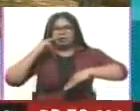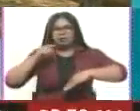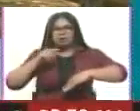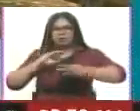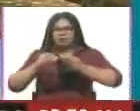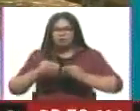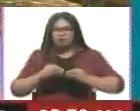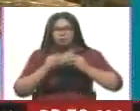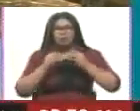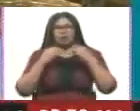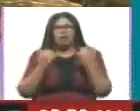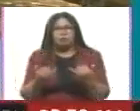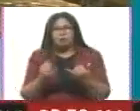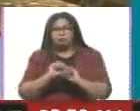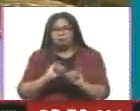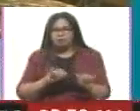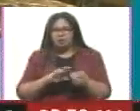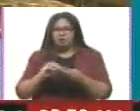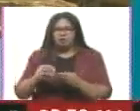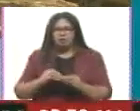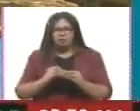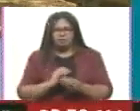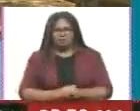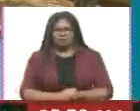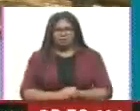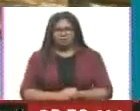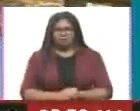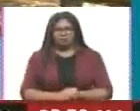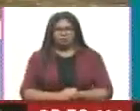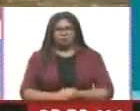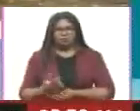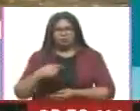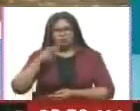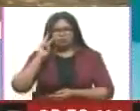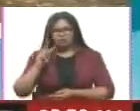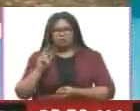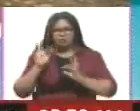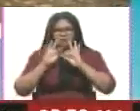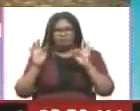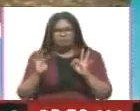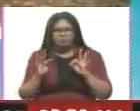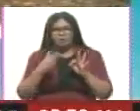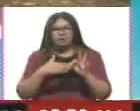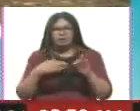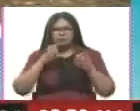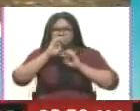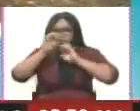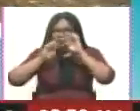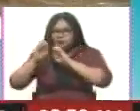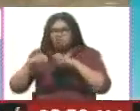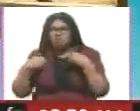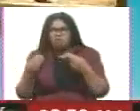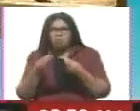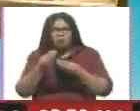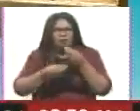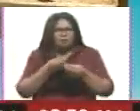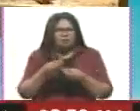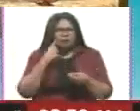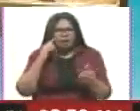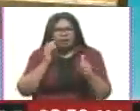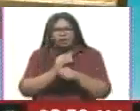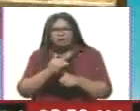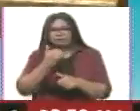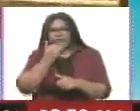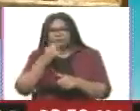Modelos Estructurales, también acompañado por varios equipos técnicos del gobierno nacional, hicieron los estudios y, bueno, determinaron varias fallas, entre